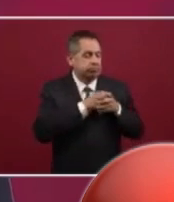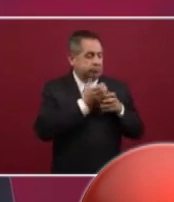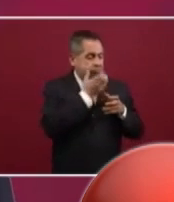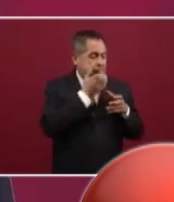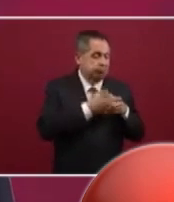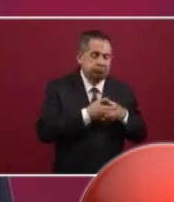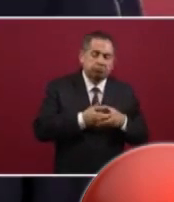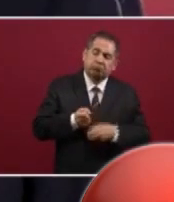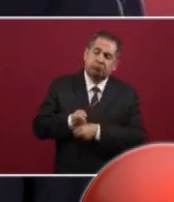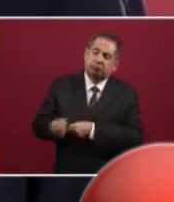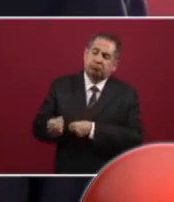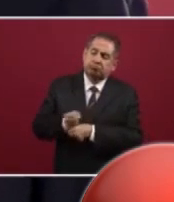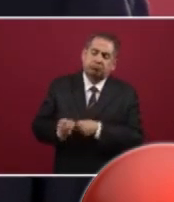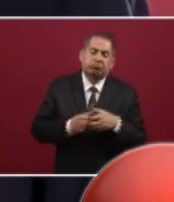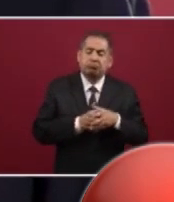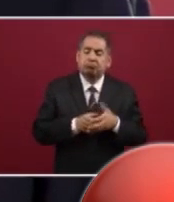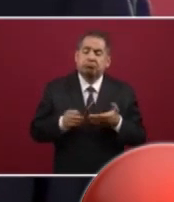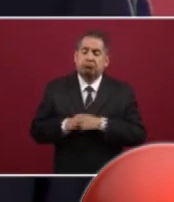apuesta a eso.